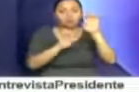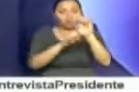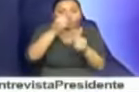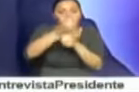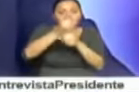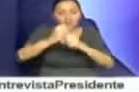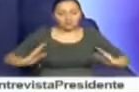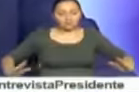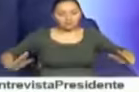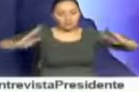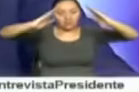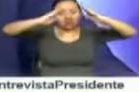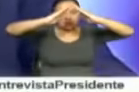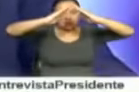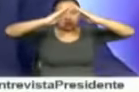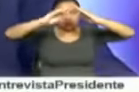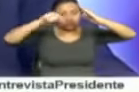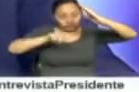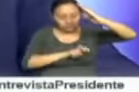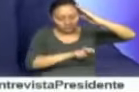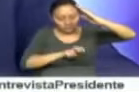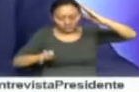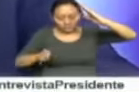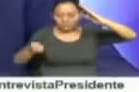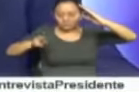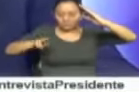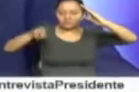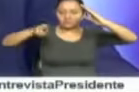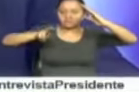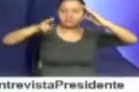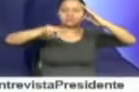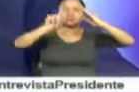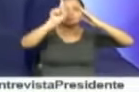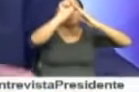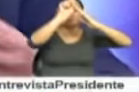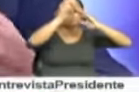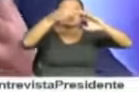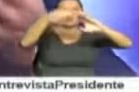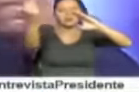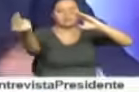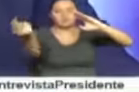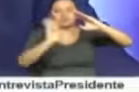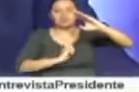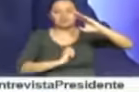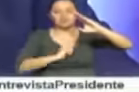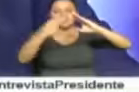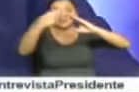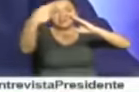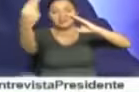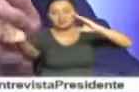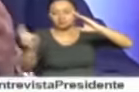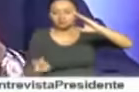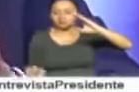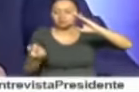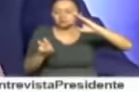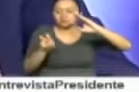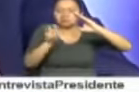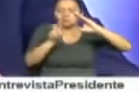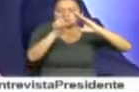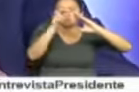¿ok? Incluso voluntariamente se pueden retirar después de los 20 años, por la dureza de la profesión militar.